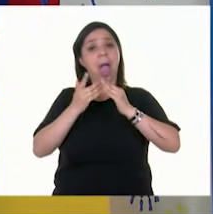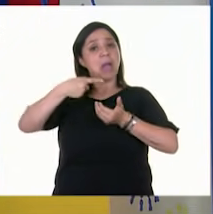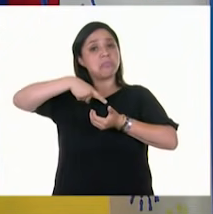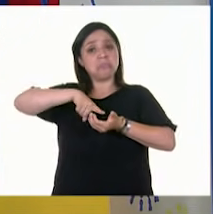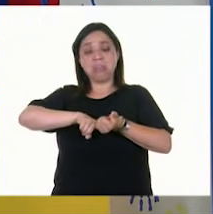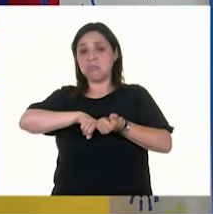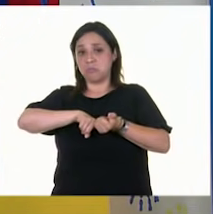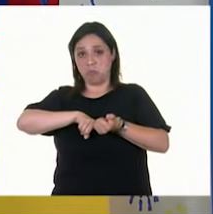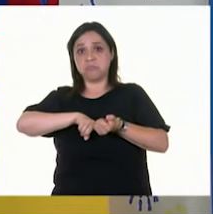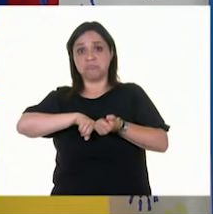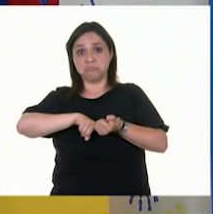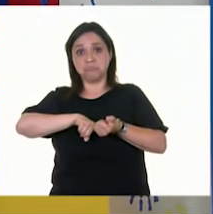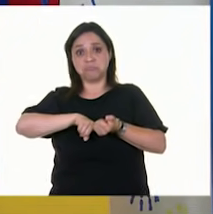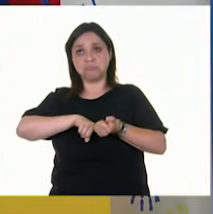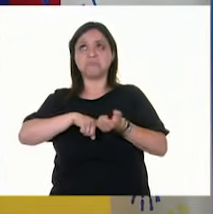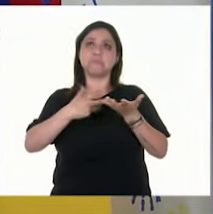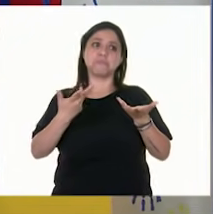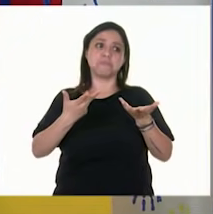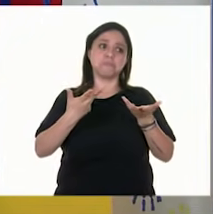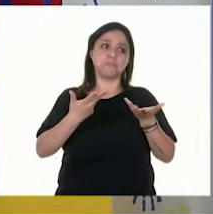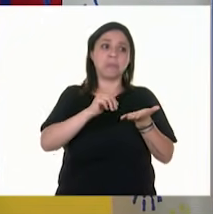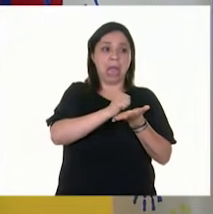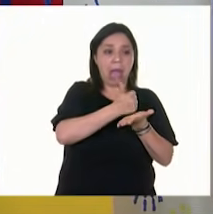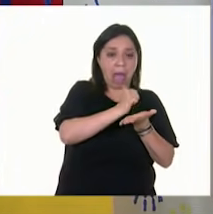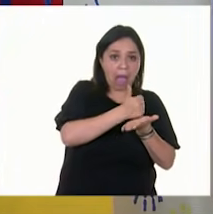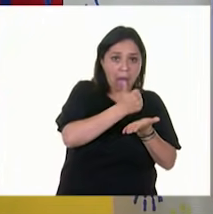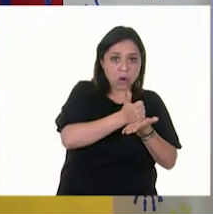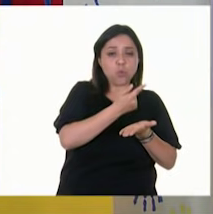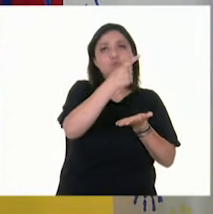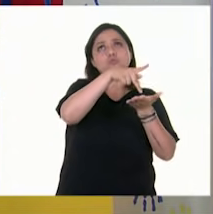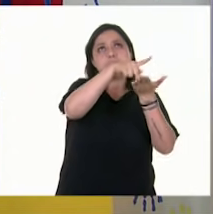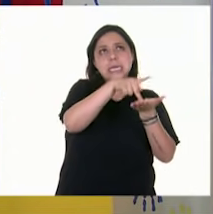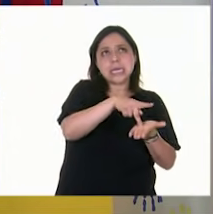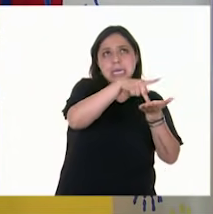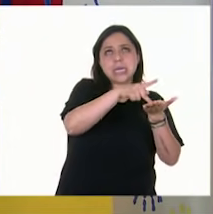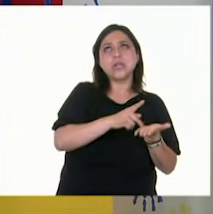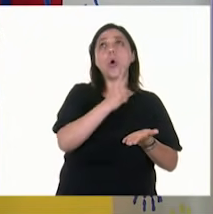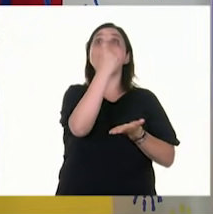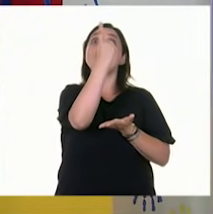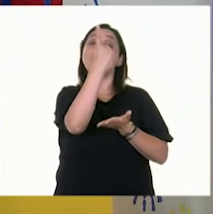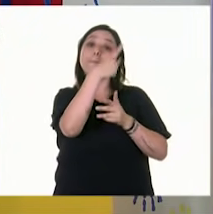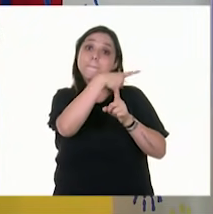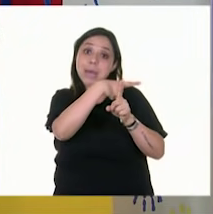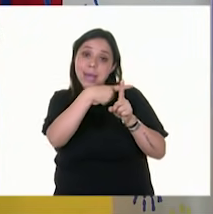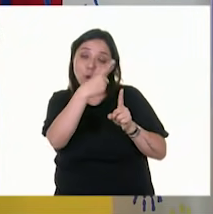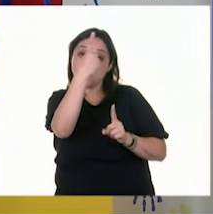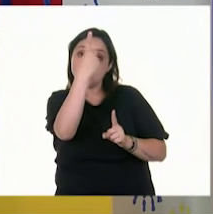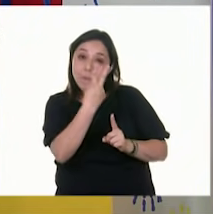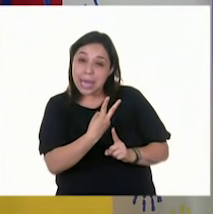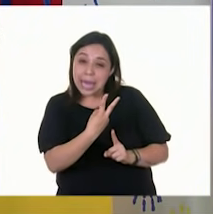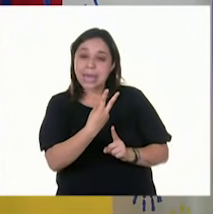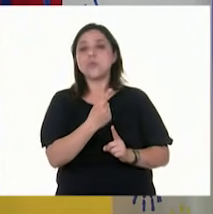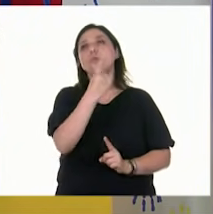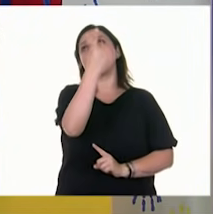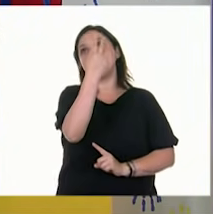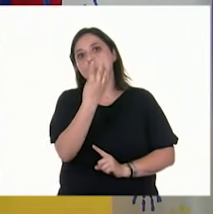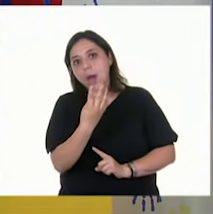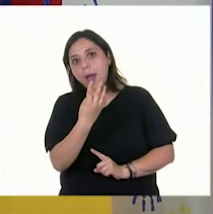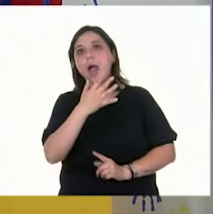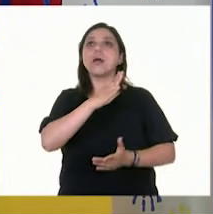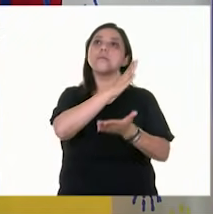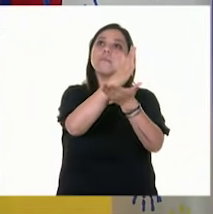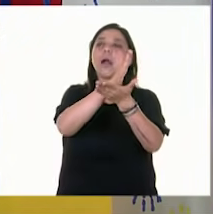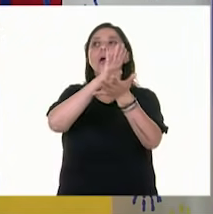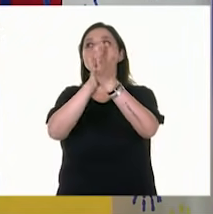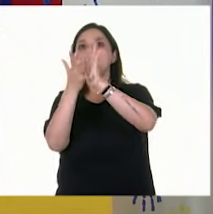podemos ver a lo mejor en el arroz, o cuando vamos de un kilo, medio kilo, un cuarto, cuando vamos a las tortillas, cuando vamos a comprar a